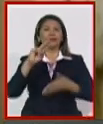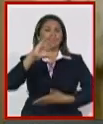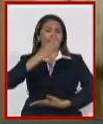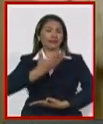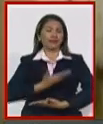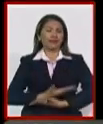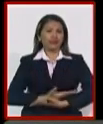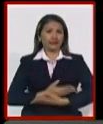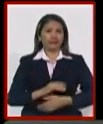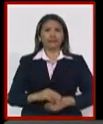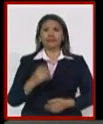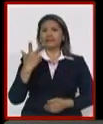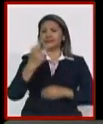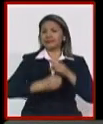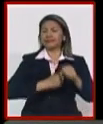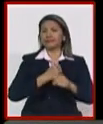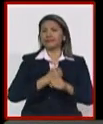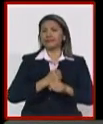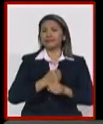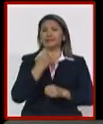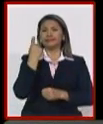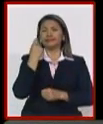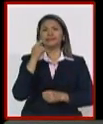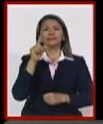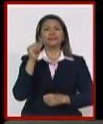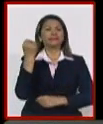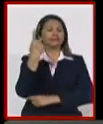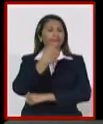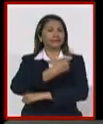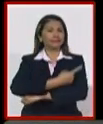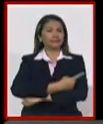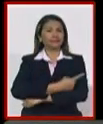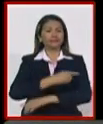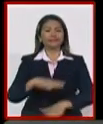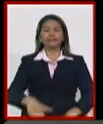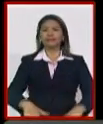dos pequeñas hijas, de 3 años y a la recién nacida de 20 días, que crecerán sin el